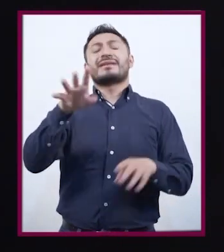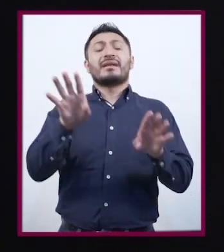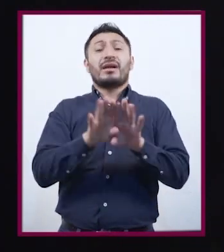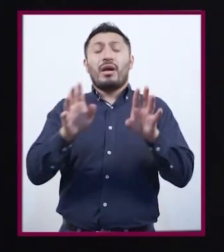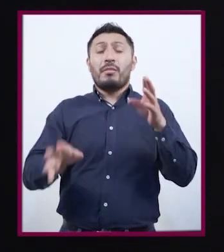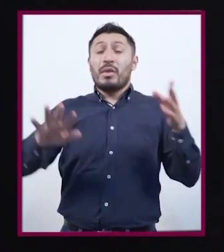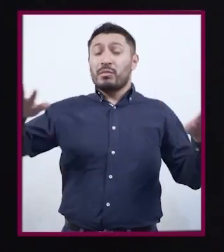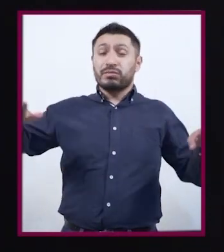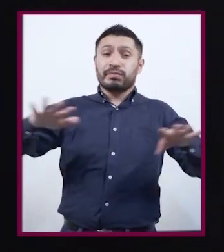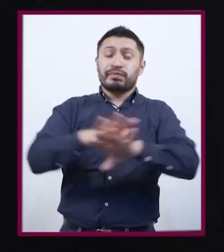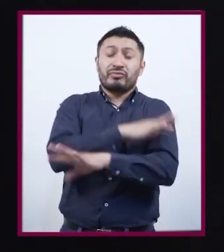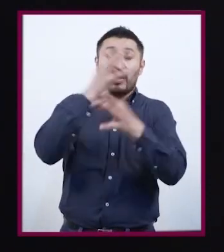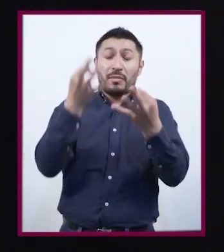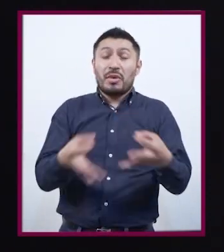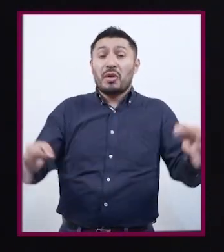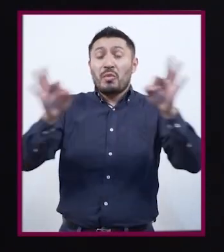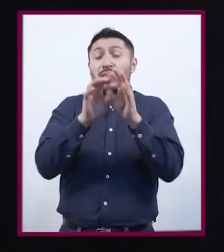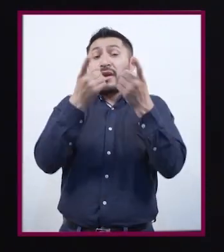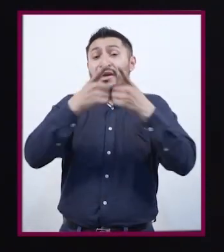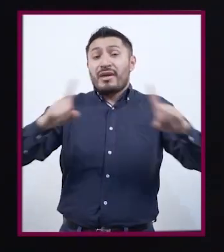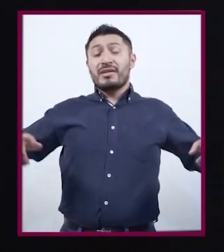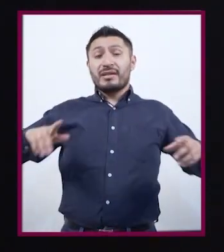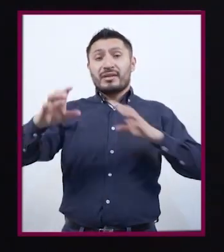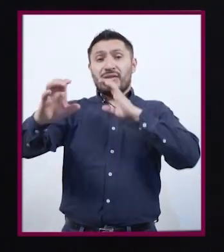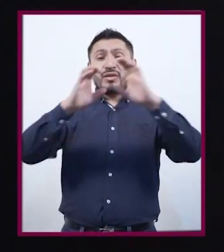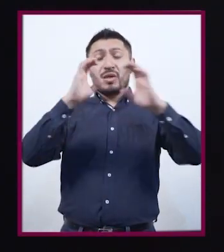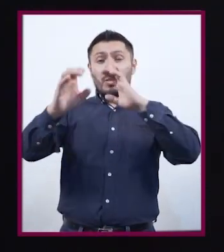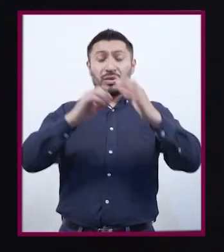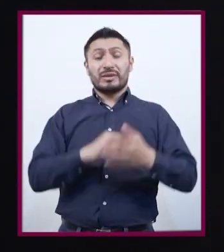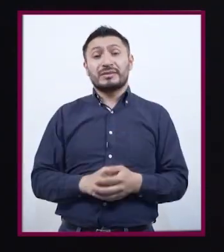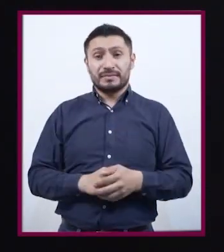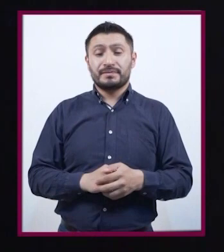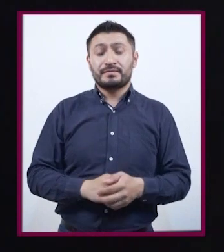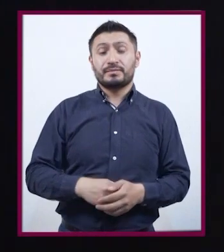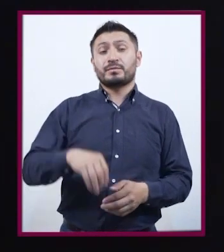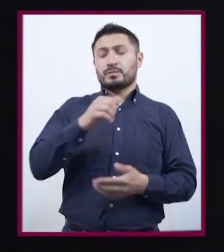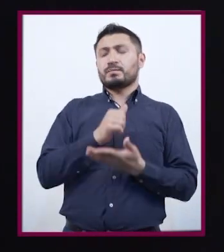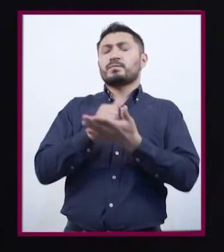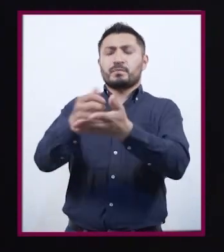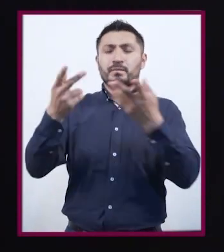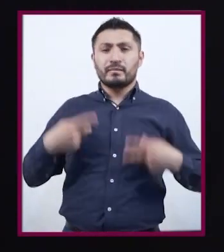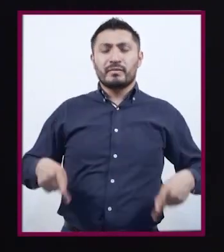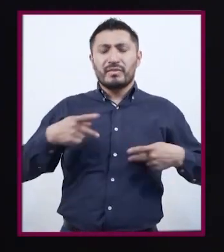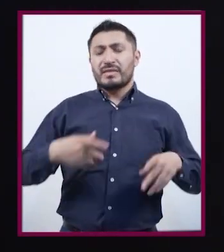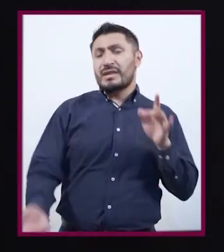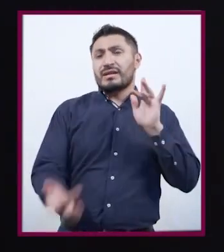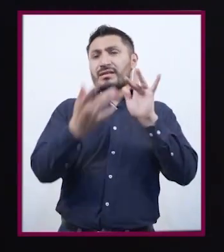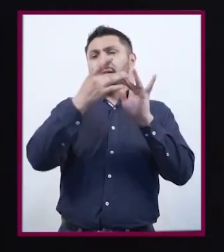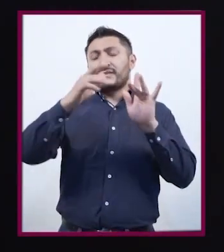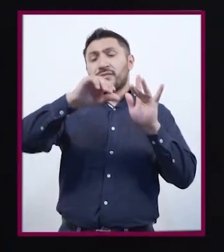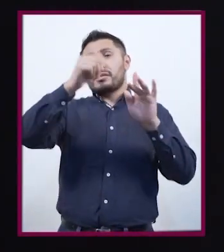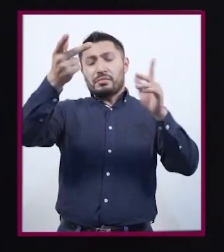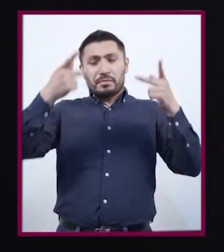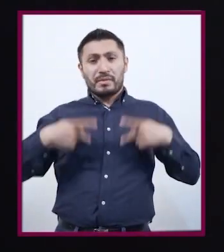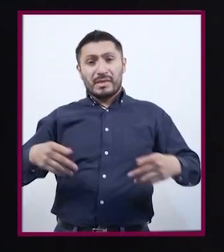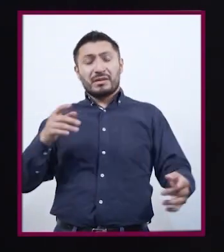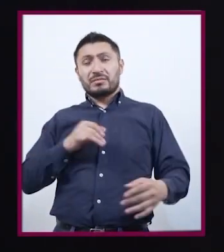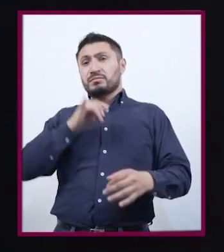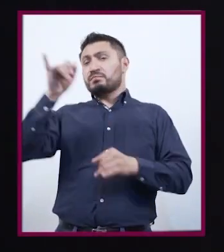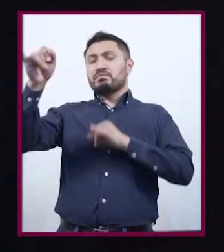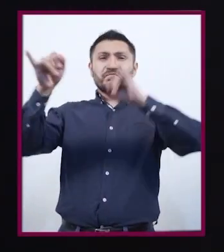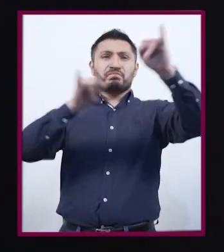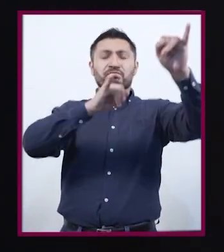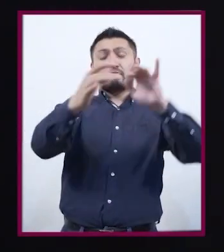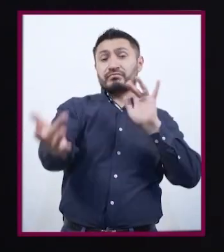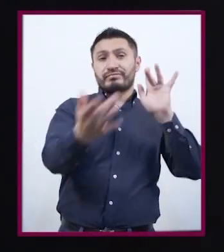revolución en el campo de las telecomunicaciones. Permitió que cualquier usuario pudiera mantener contacto con otro desde cualquier